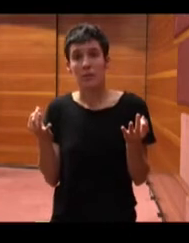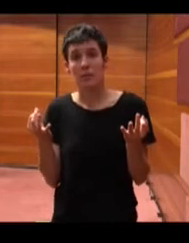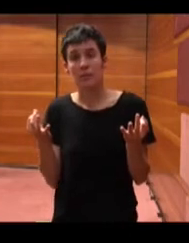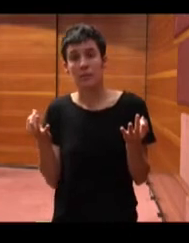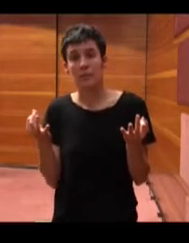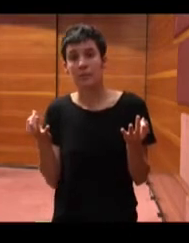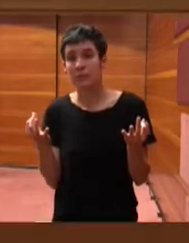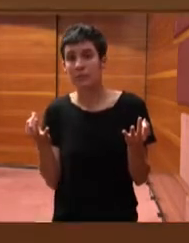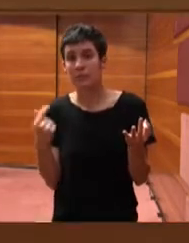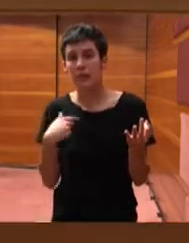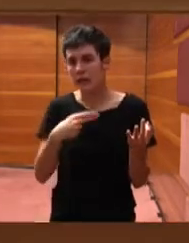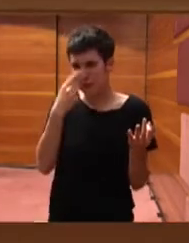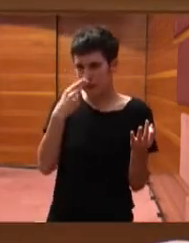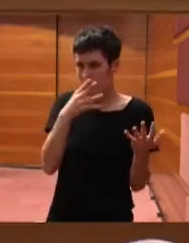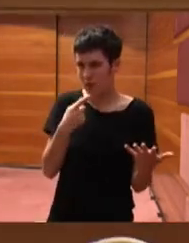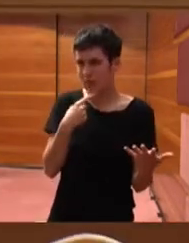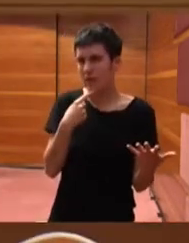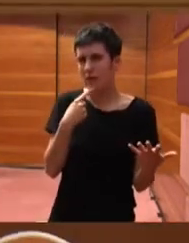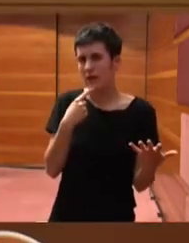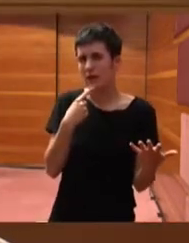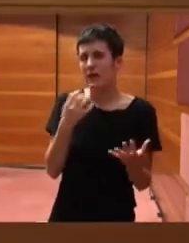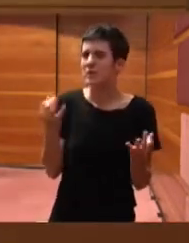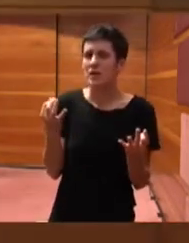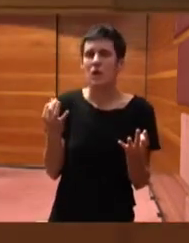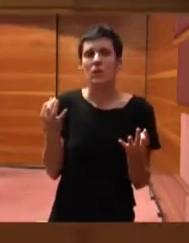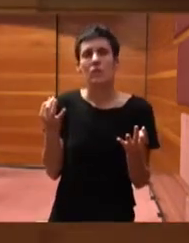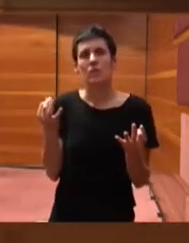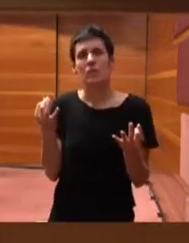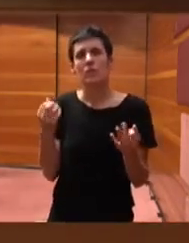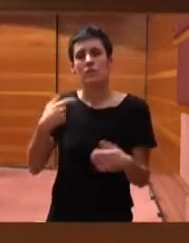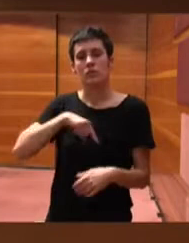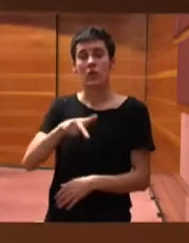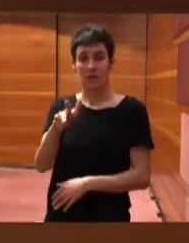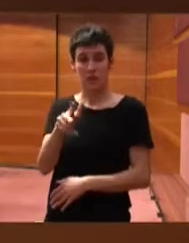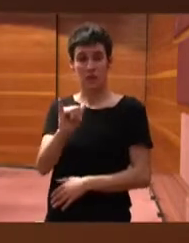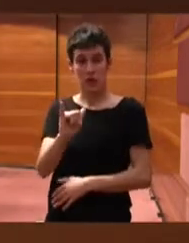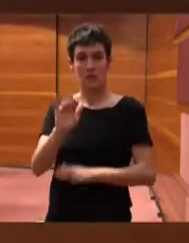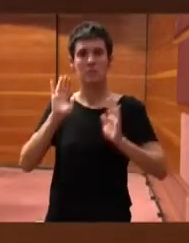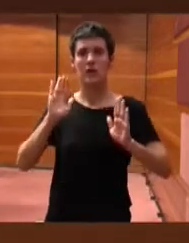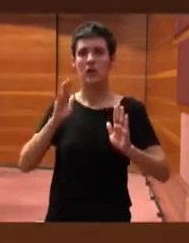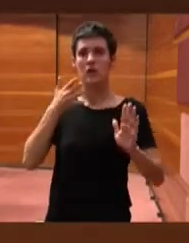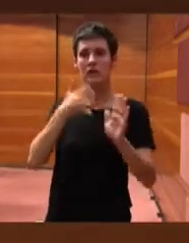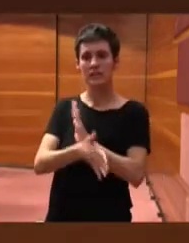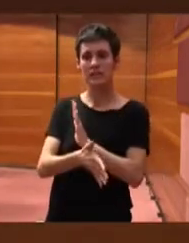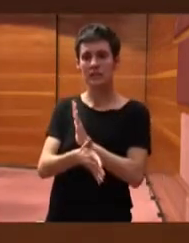tenía, porque yo creo que va a ser más interesante eso que voy a decir ahora. ¿Qué ha pasado? Que el hecho de tener un nuevo derecho no significa necesariamente que se practique mejor. Ahora sí me